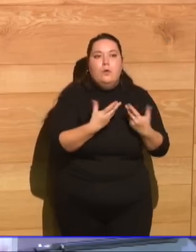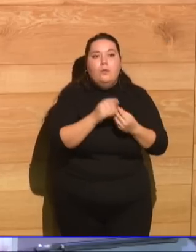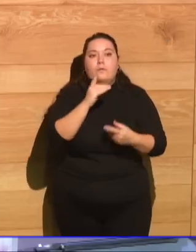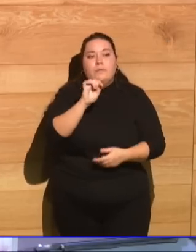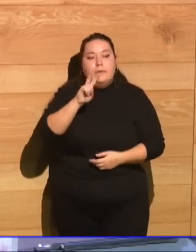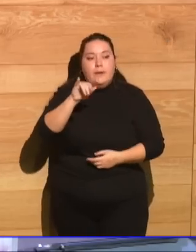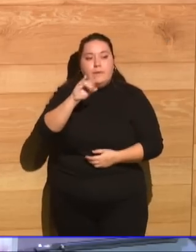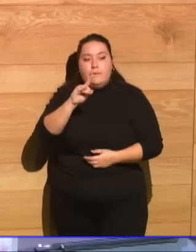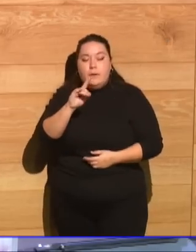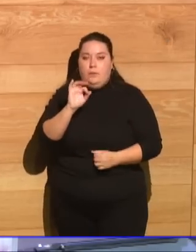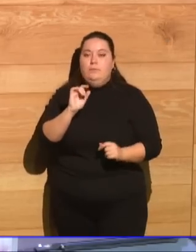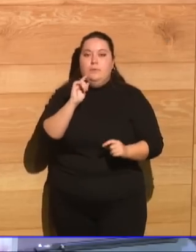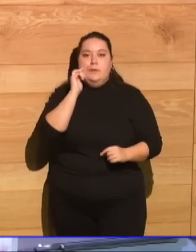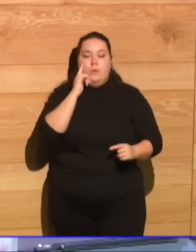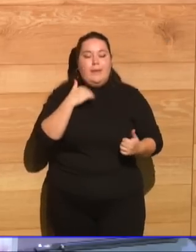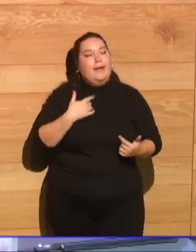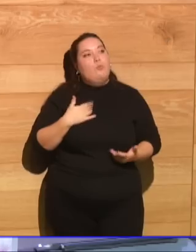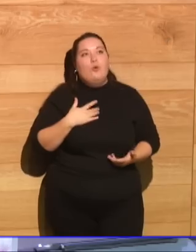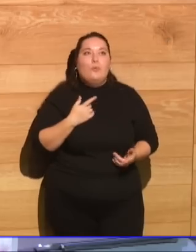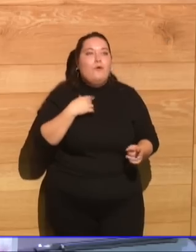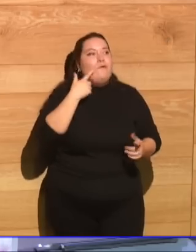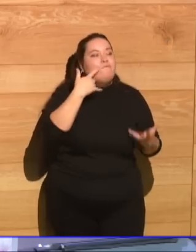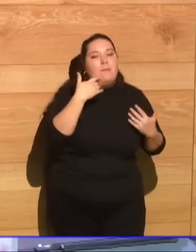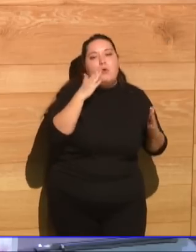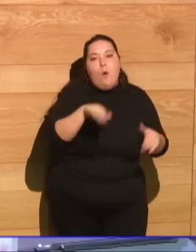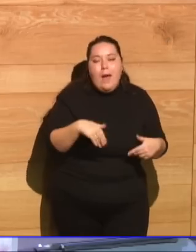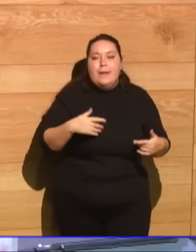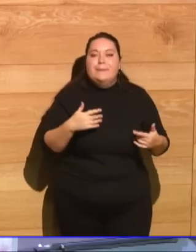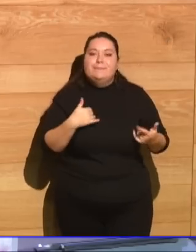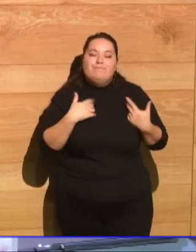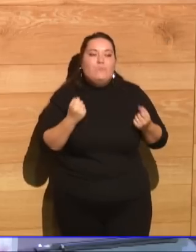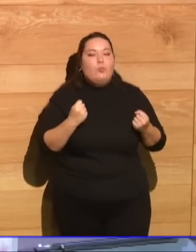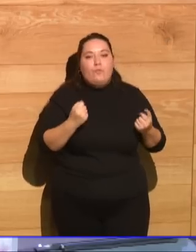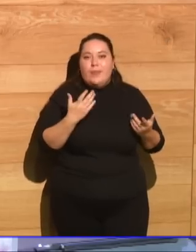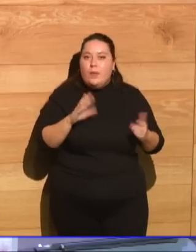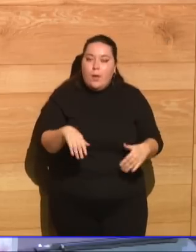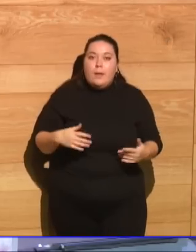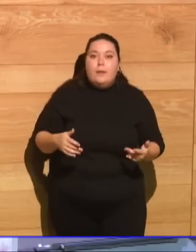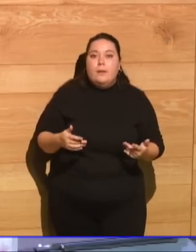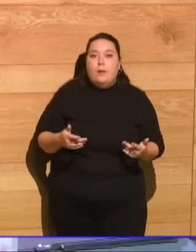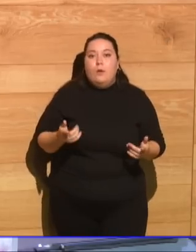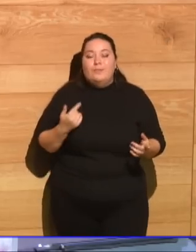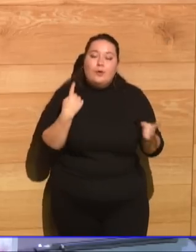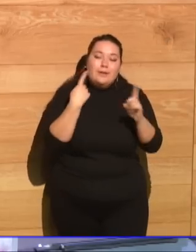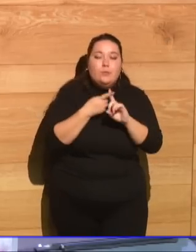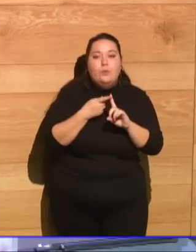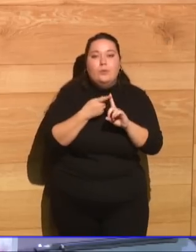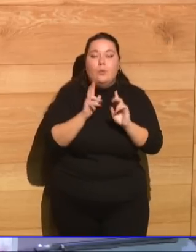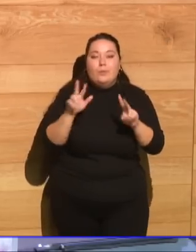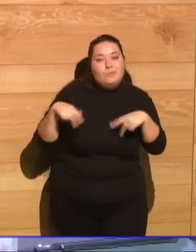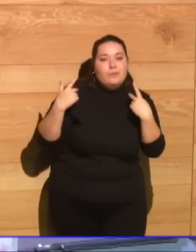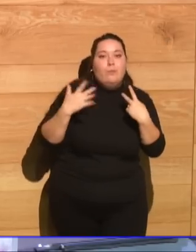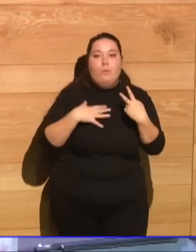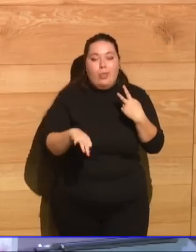comprendió que no tenía aún la reputación o la fama suficiente o el músculo como para que se lo